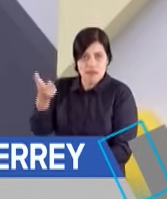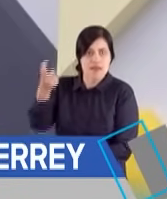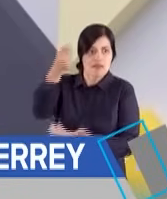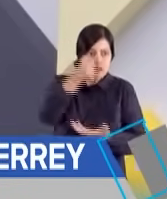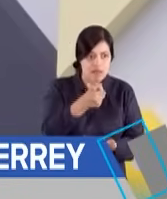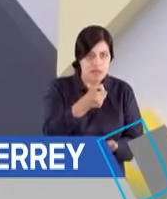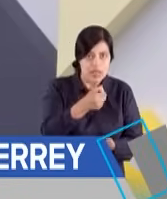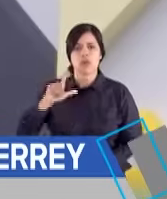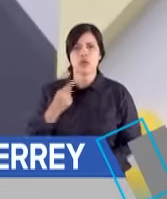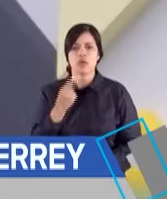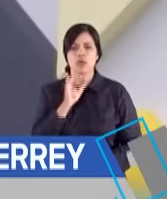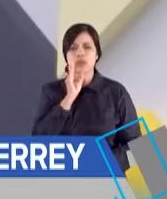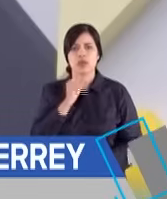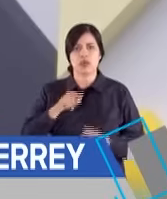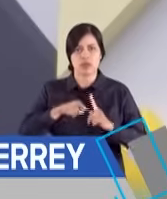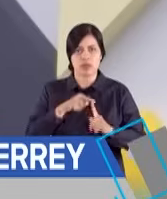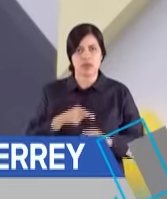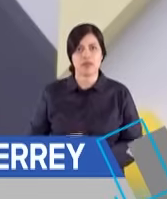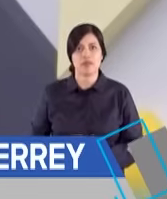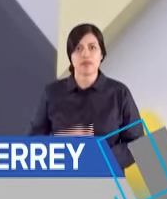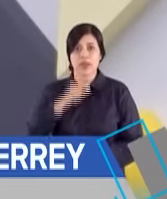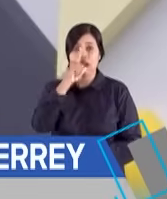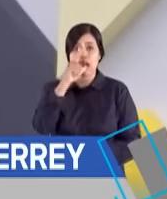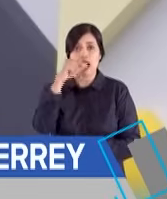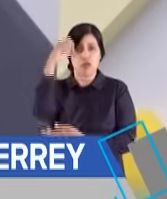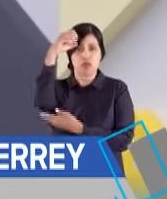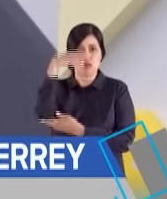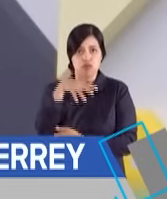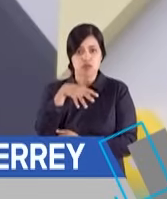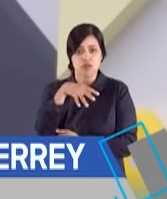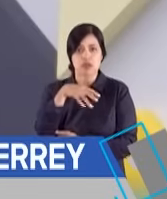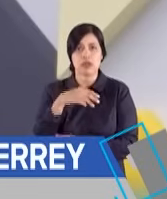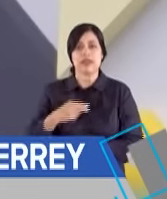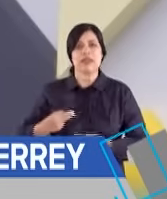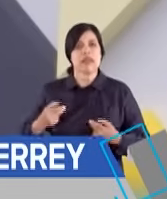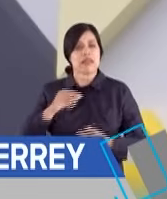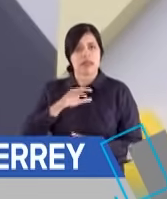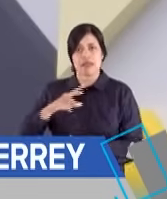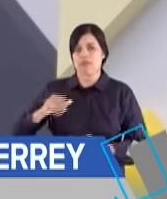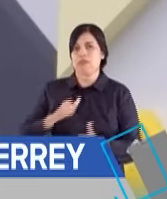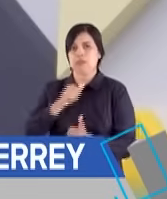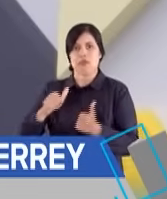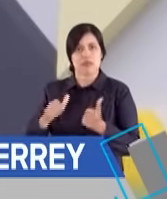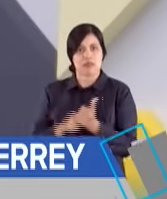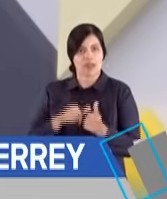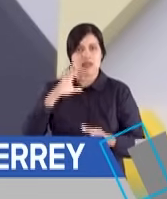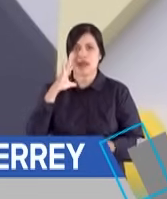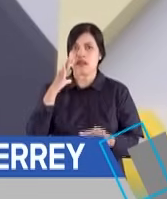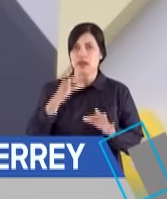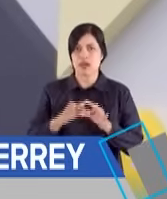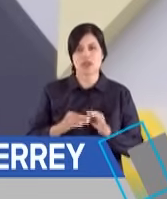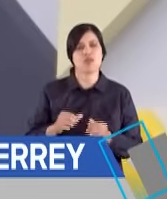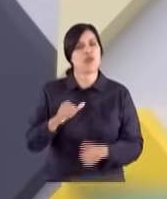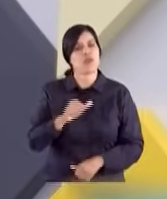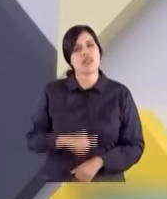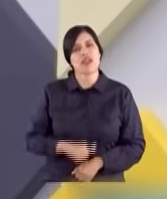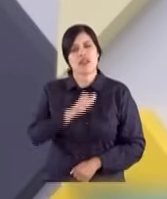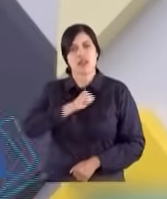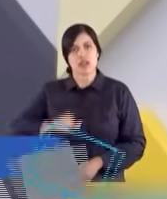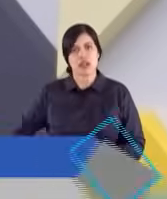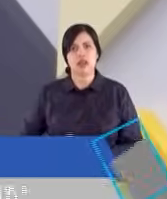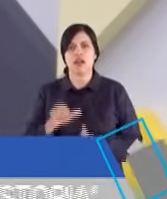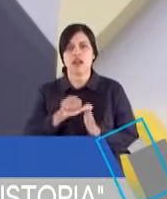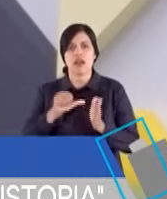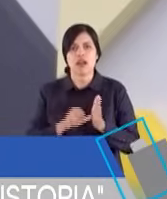cualquier intención de delito. El alumbrado público es un servicio público que depende del alcalde. Es el artículo 181 de la Constitución de Nuevo León.